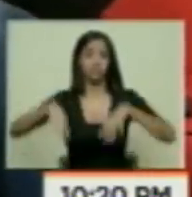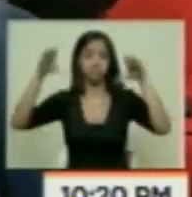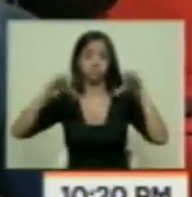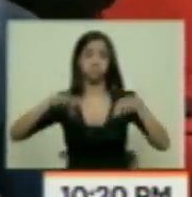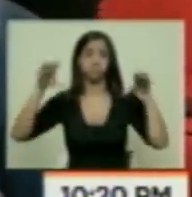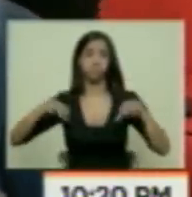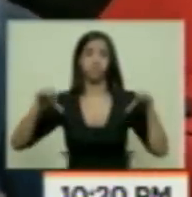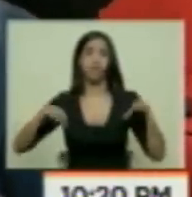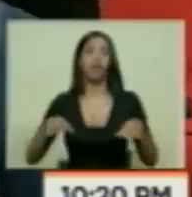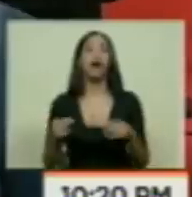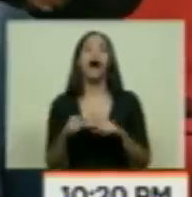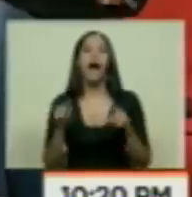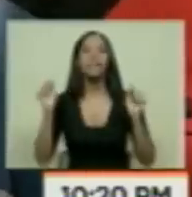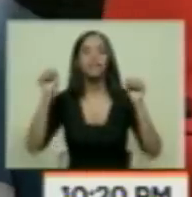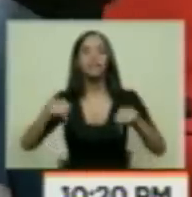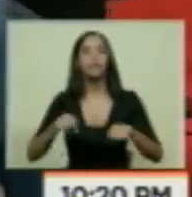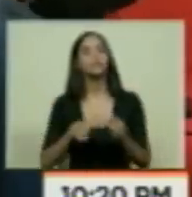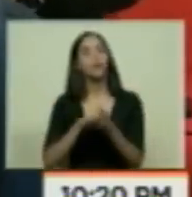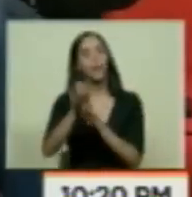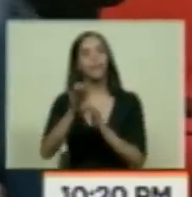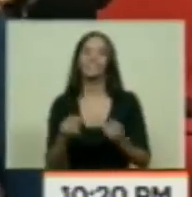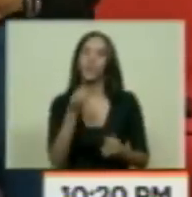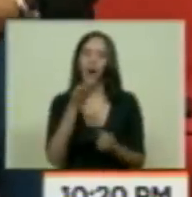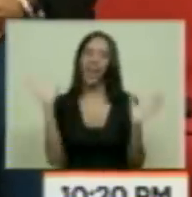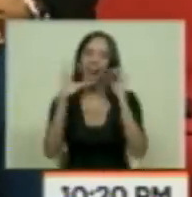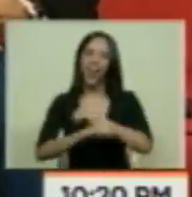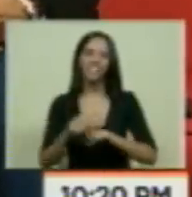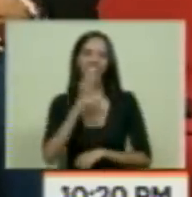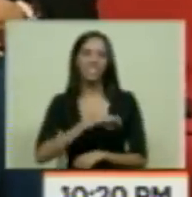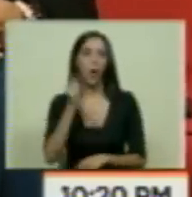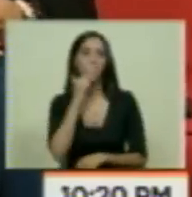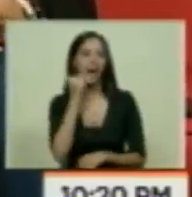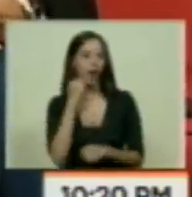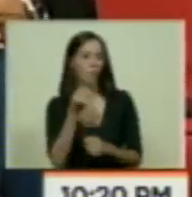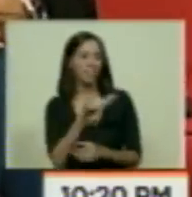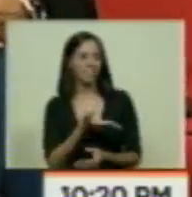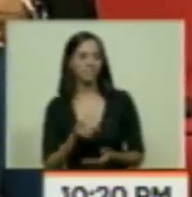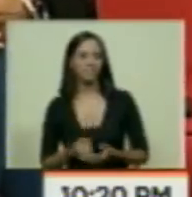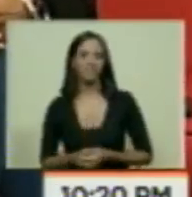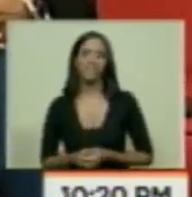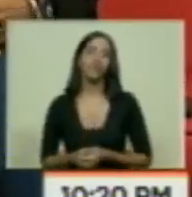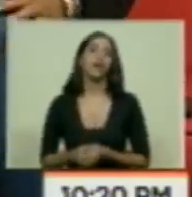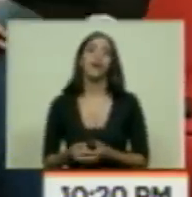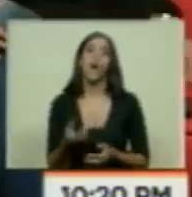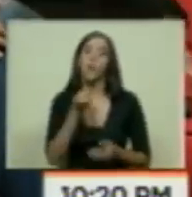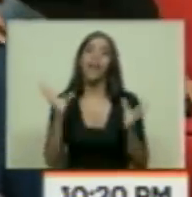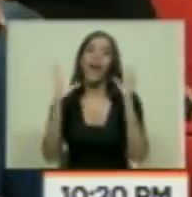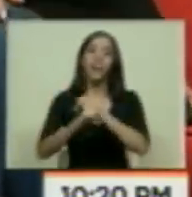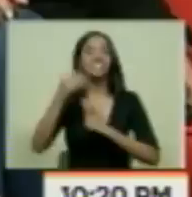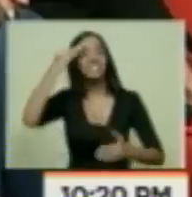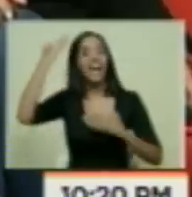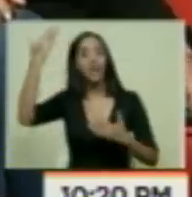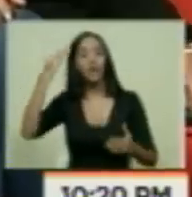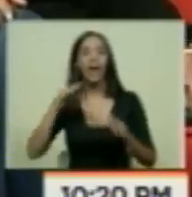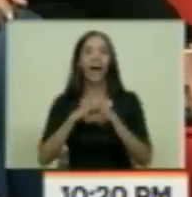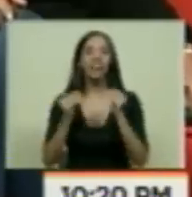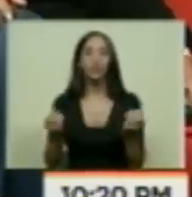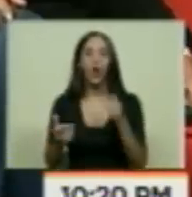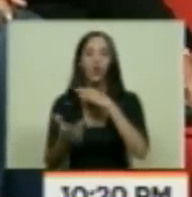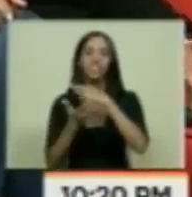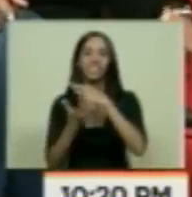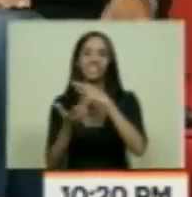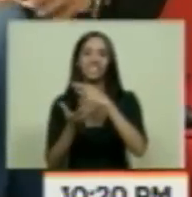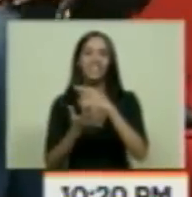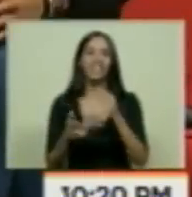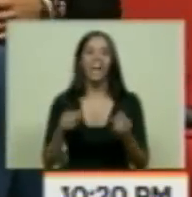mucho, pero aquí estamos, seguimos para adelante. Buenas noches, señor Mango, ¿cómo está usted? Muy buenas noches a todos los que saludan, a todos los técnicos y a las técnicas, a las que están